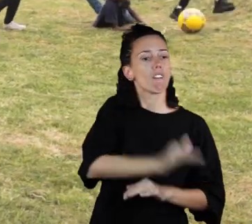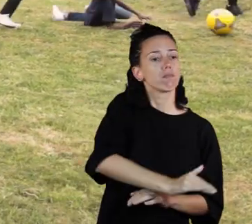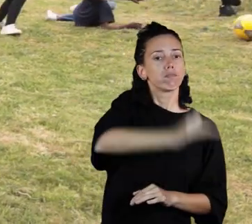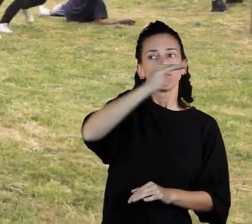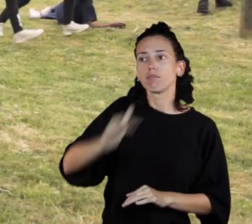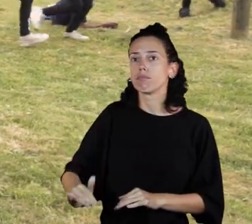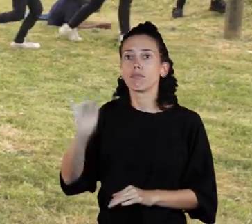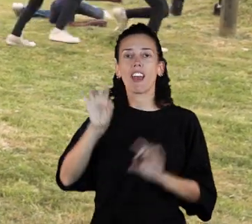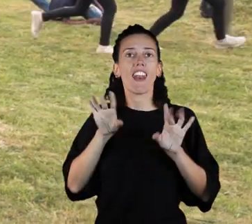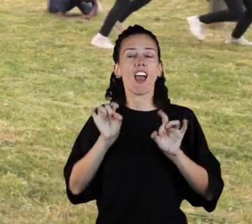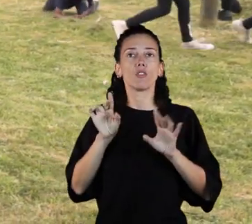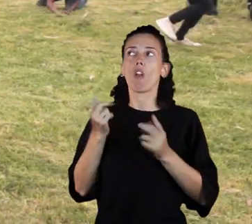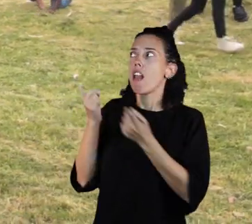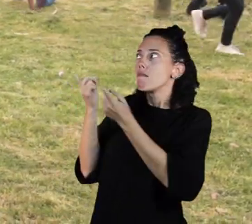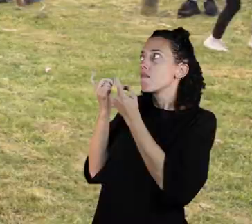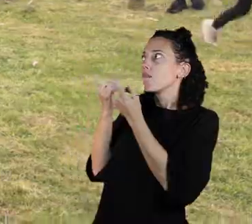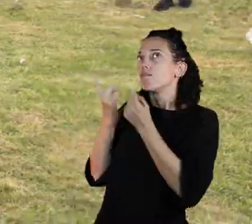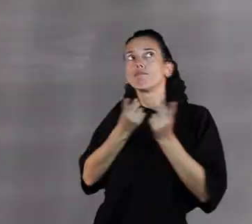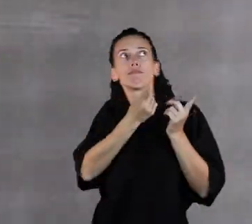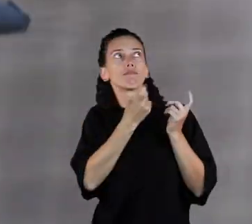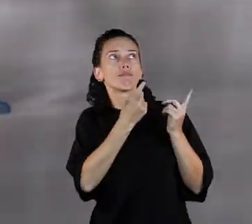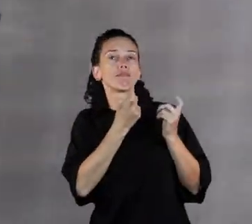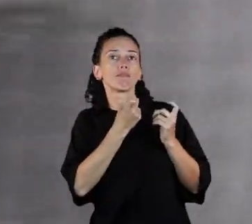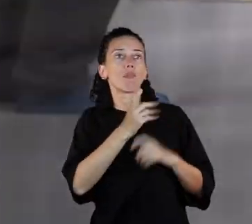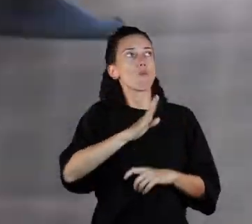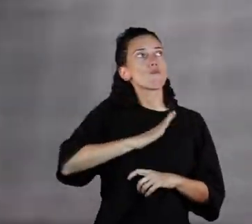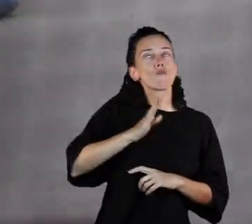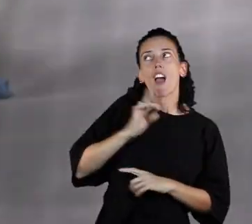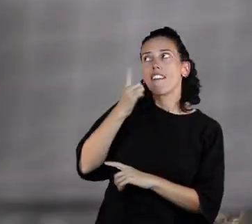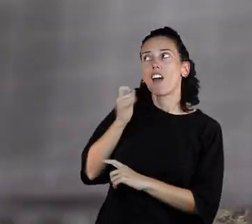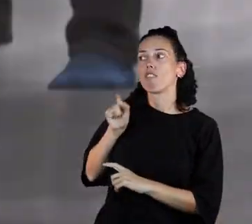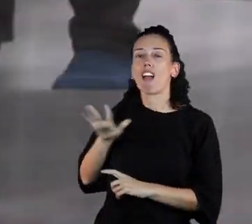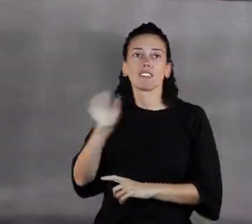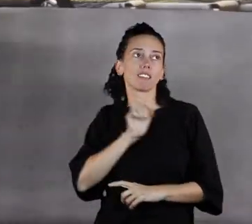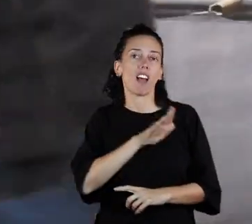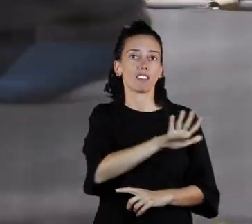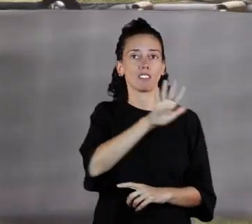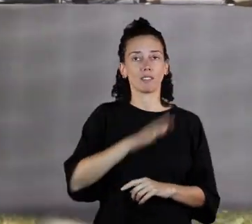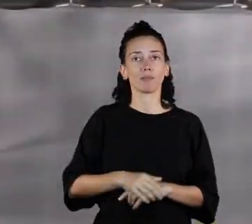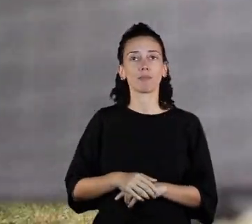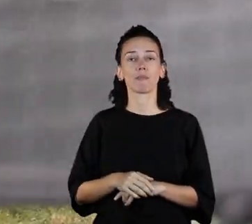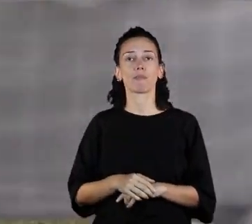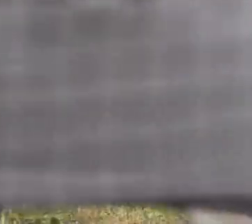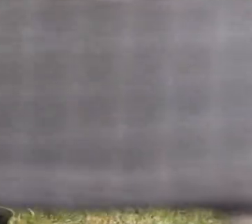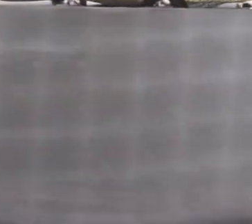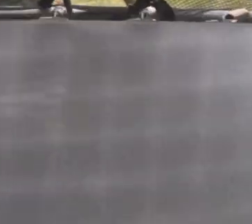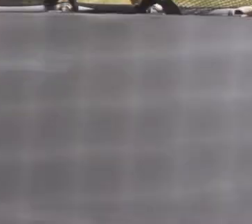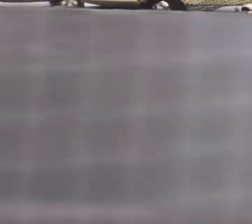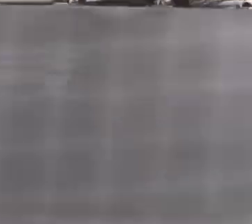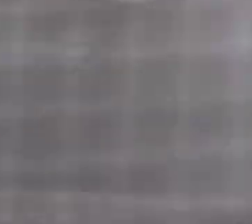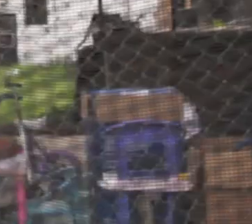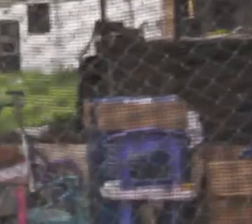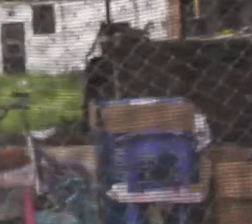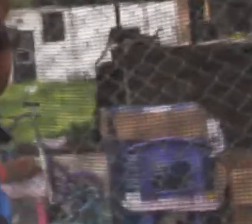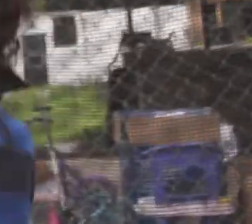que naturalmente traemos desde el nacimiento incorporado una forma de ser y hacer, cuando en realidad esta forma